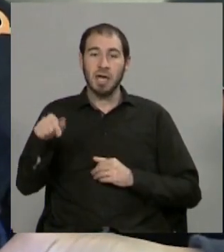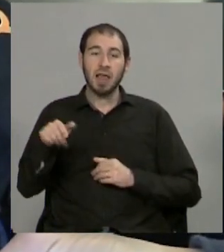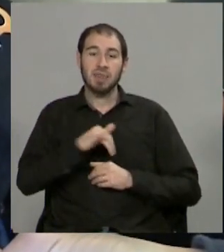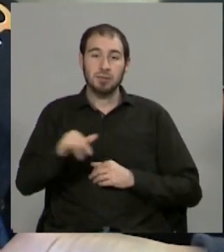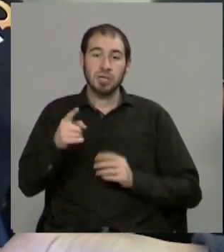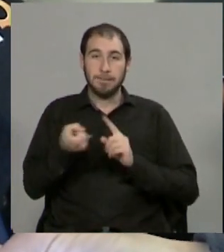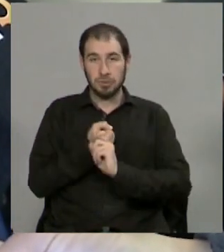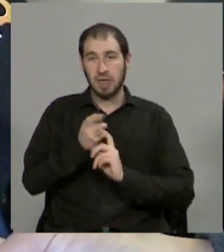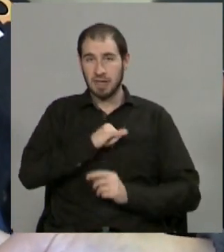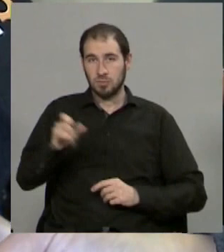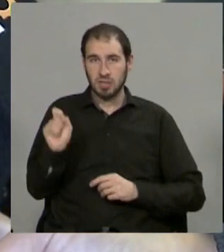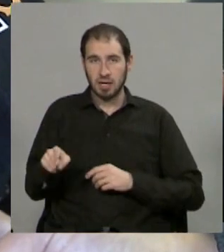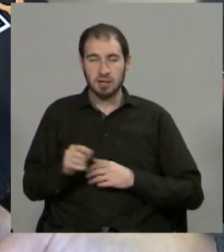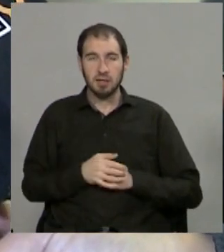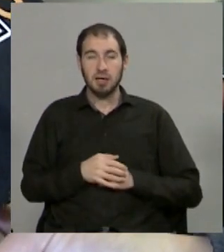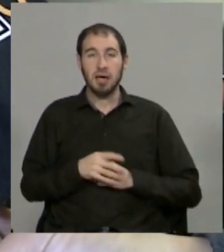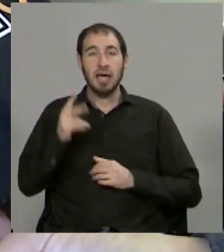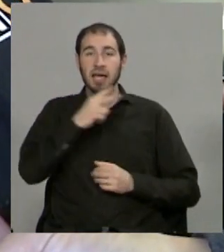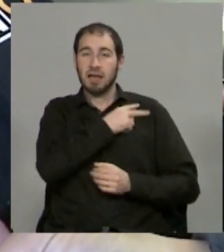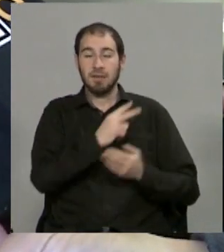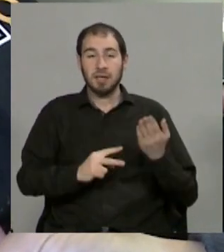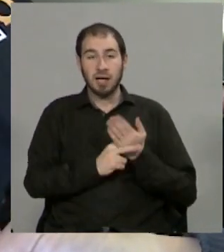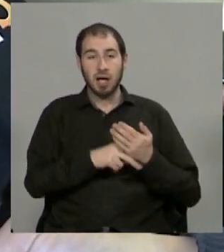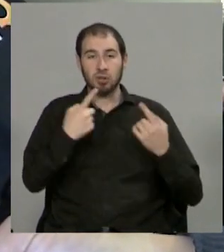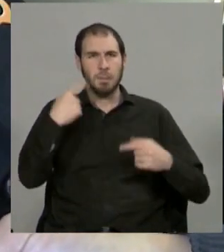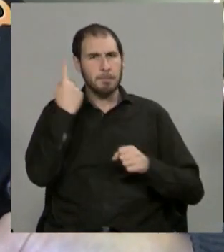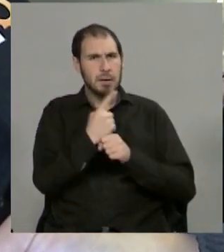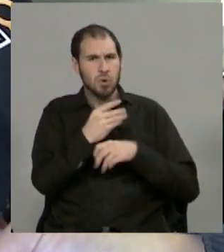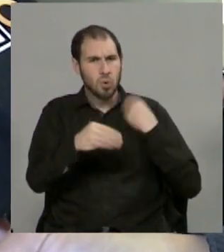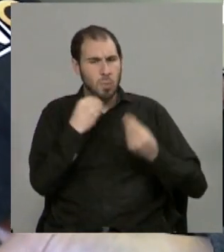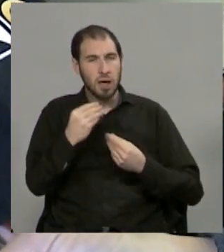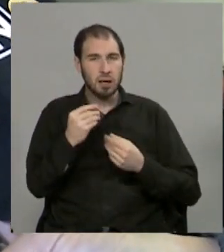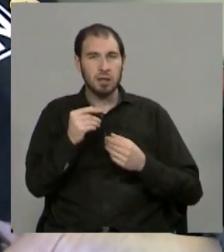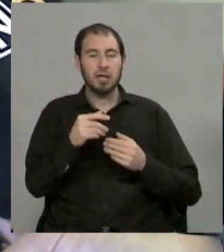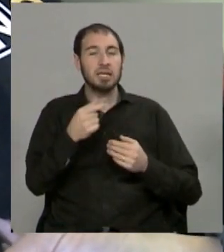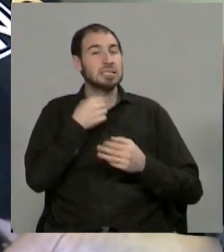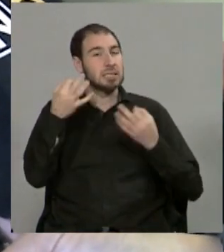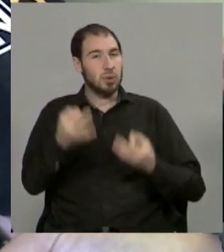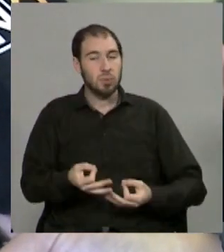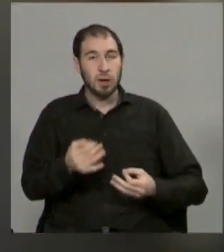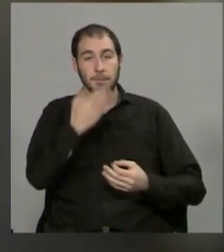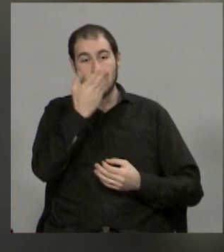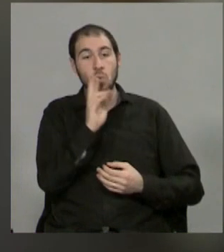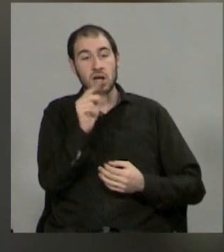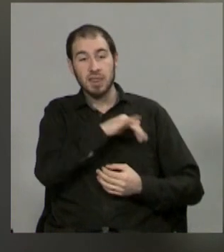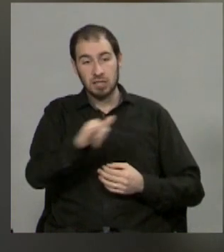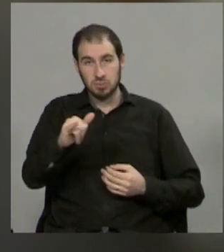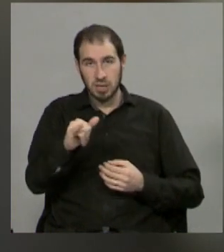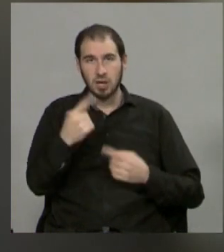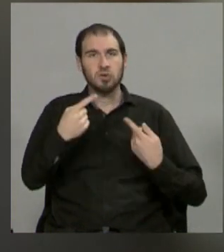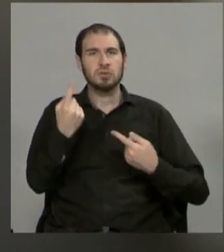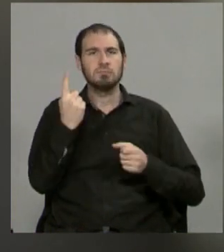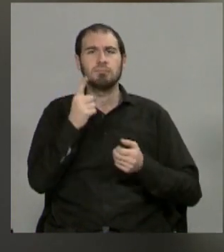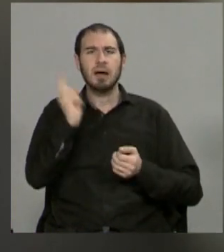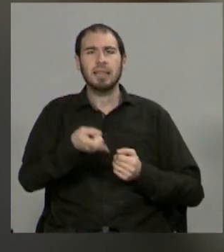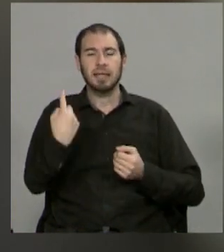denunciado por su esposa. La Procuración lo primero que se preocupó fue en darle todas las garantías a la denunciante. Entonces lo que primero se